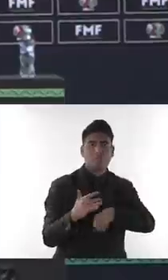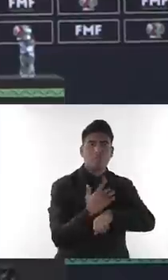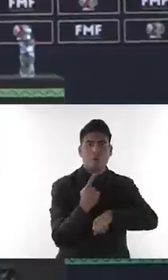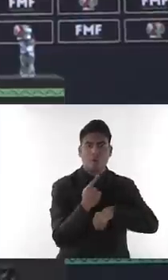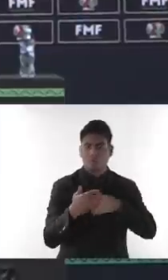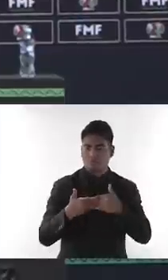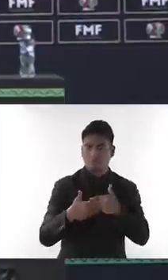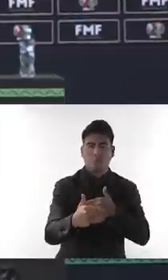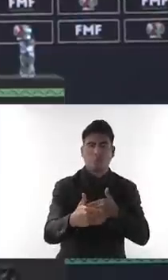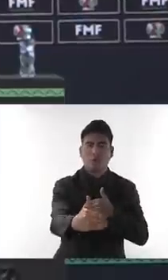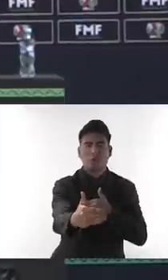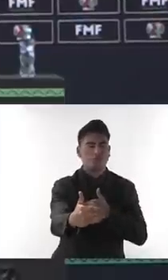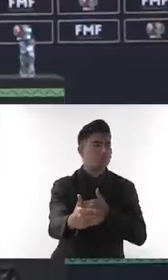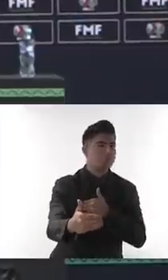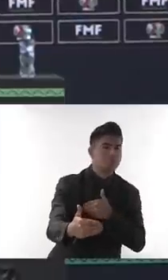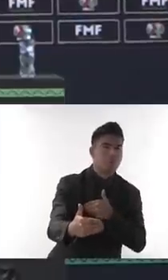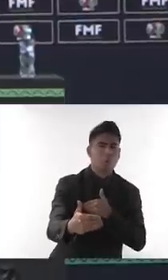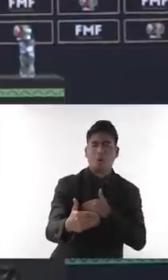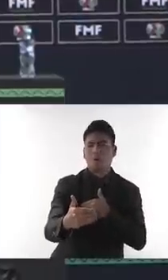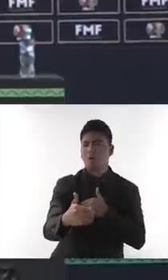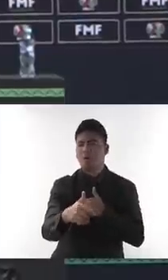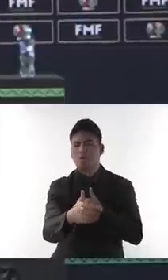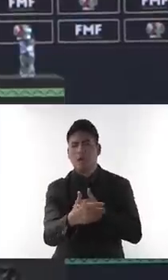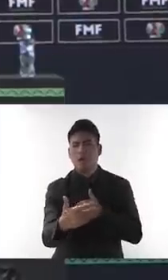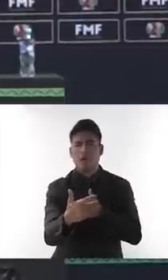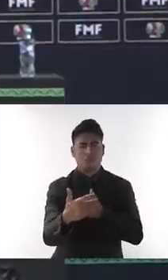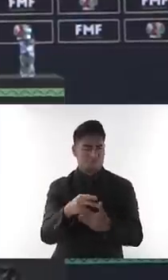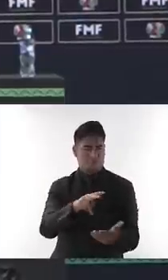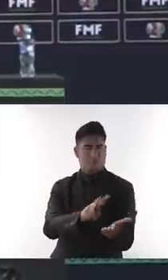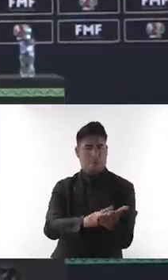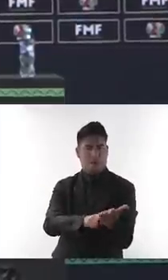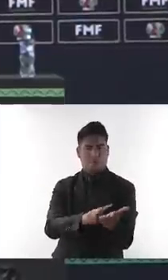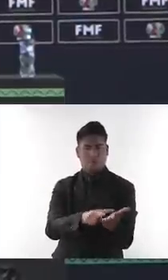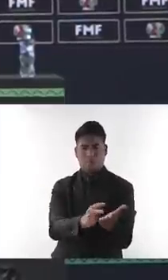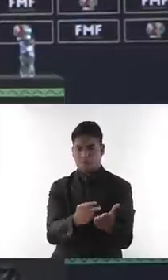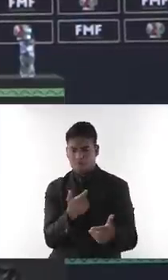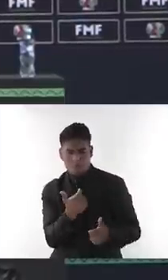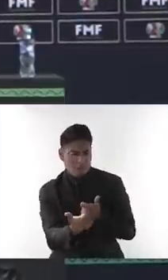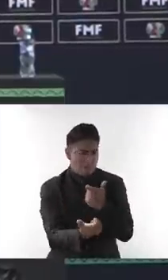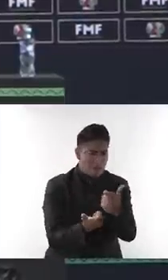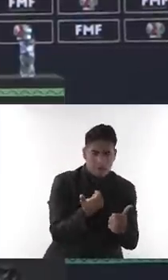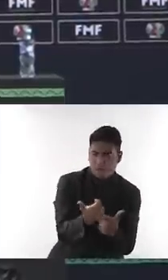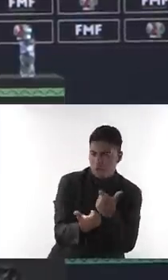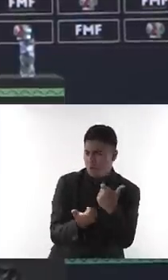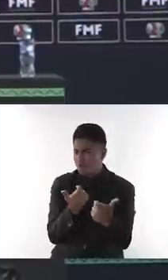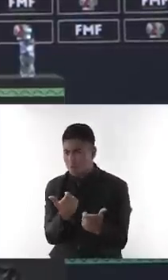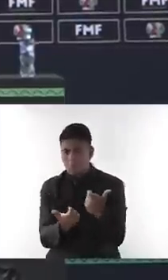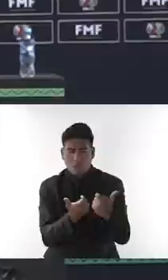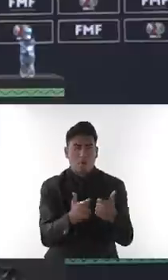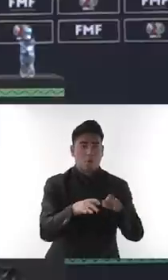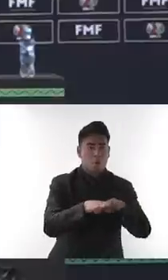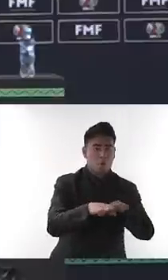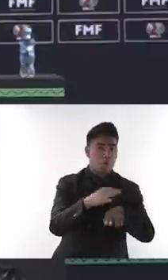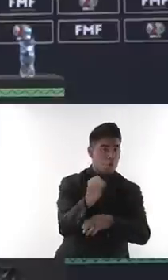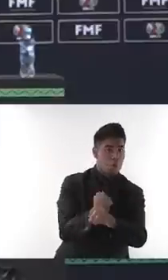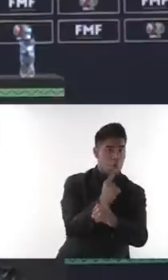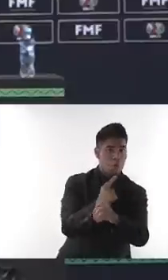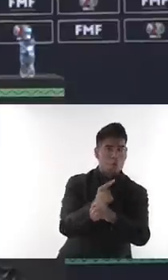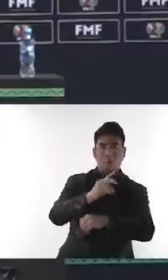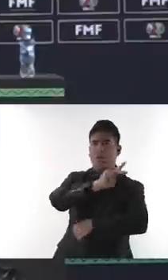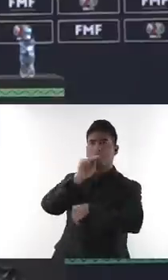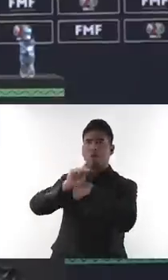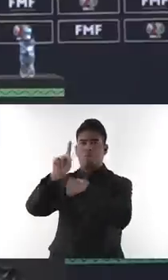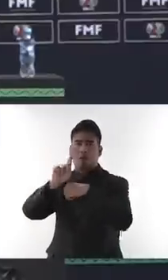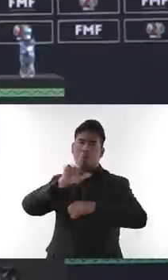aguanten el costo que es tener un equipo en México? ¿Se dará mayor apertura a la inversión extranjera? ¿Cómo se va a mover en